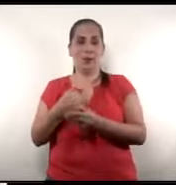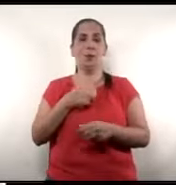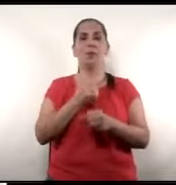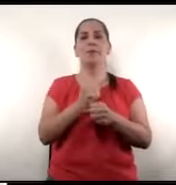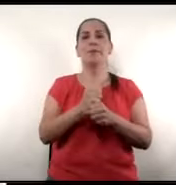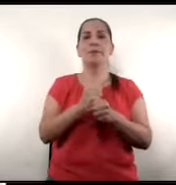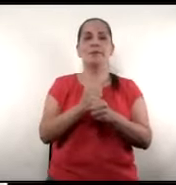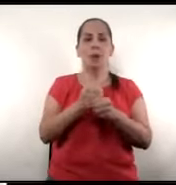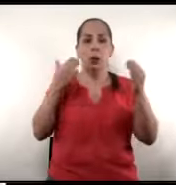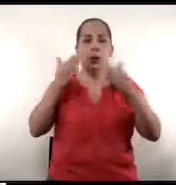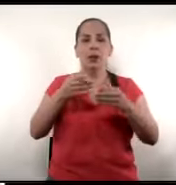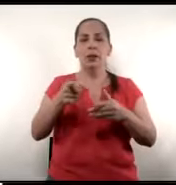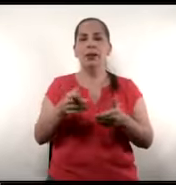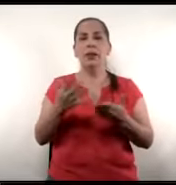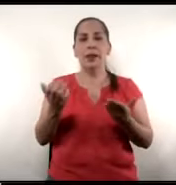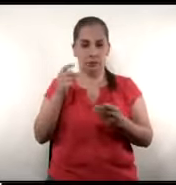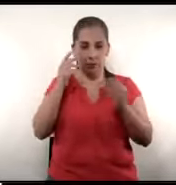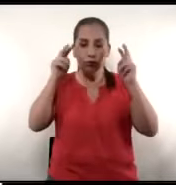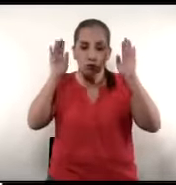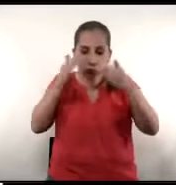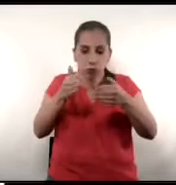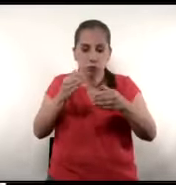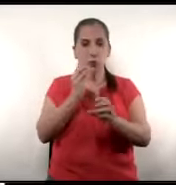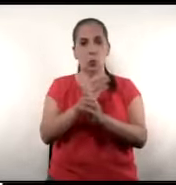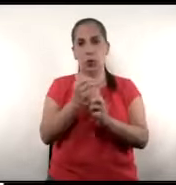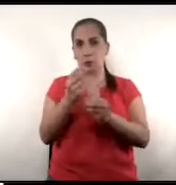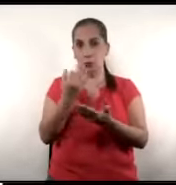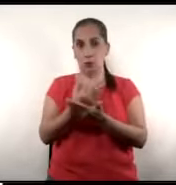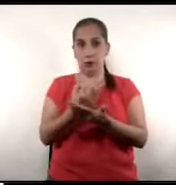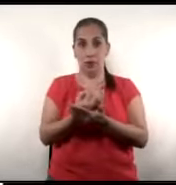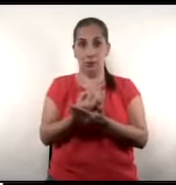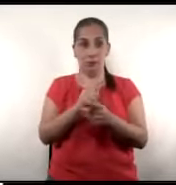una de ellas, era velar por las finanzas. Y